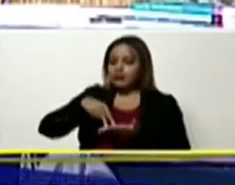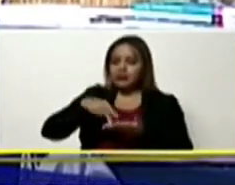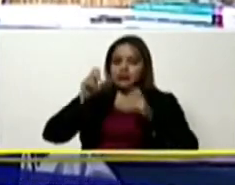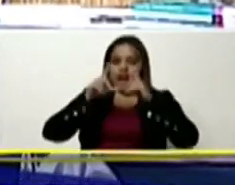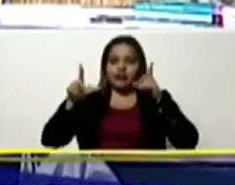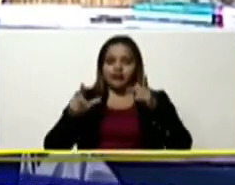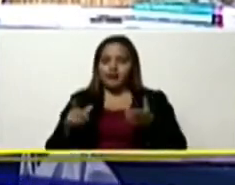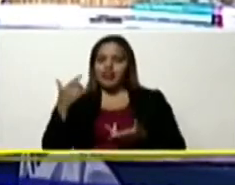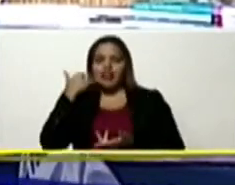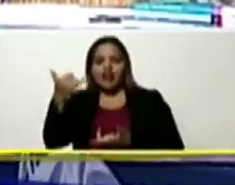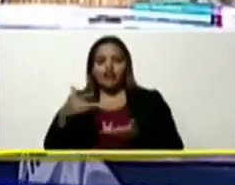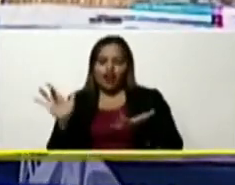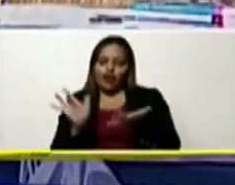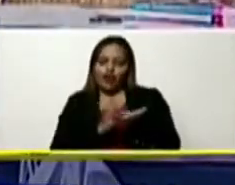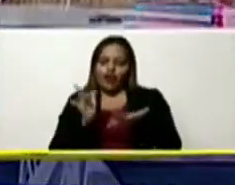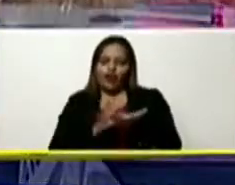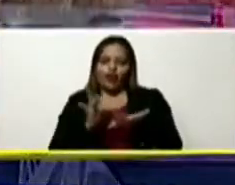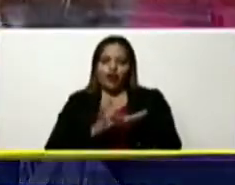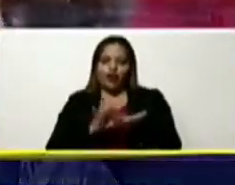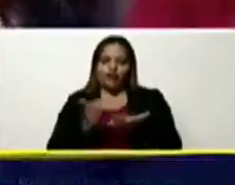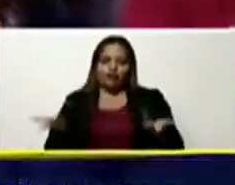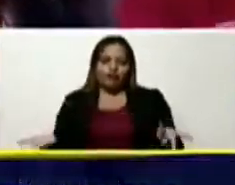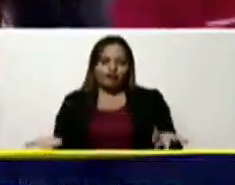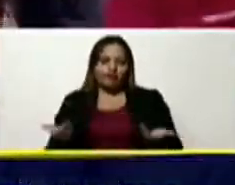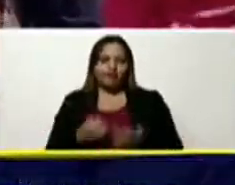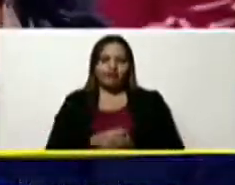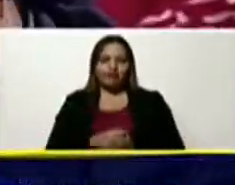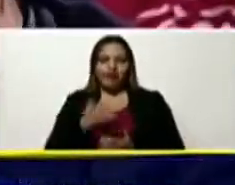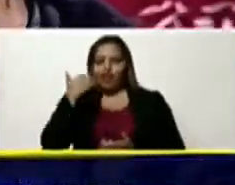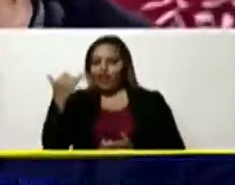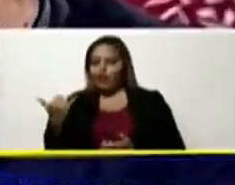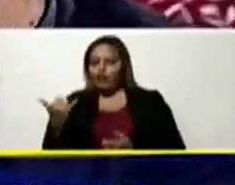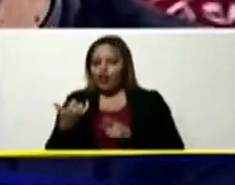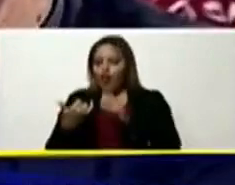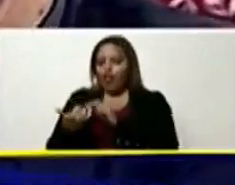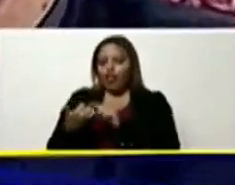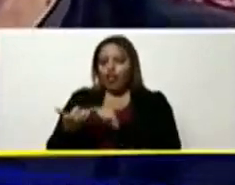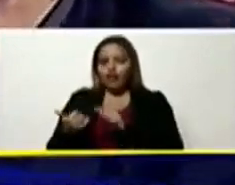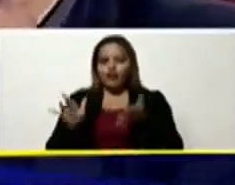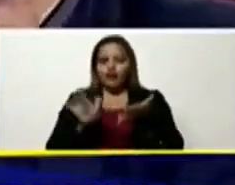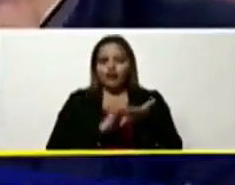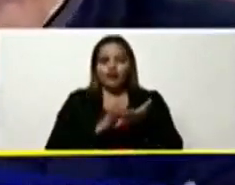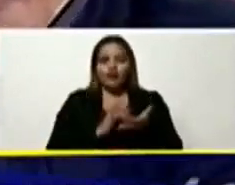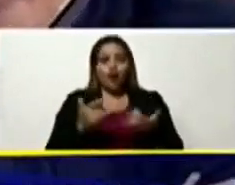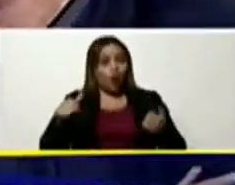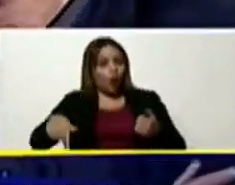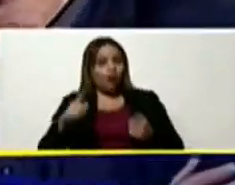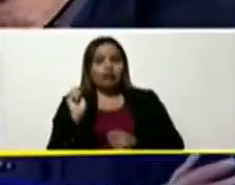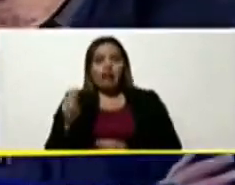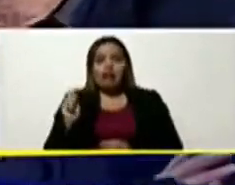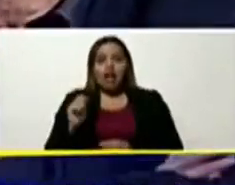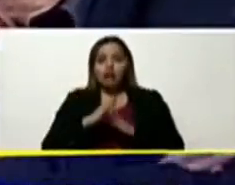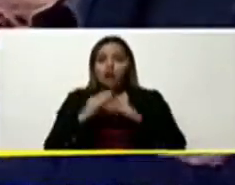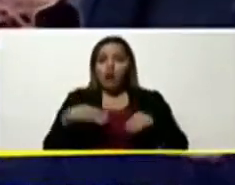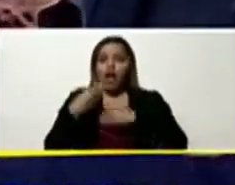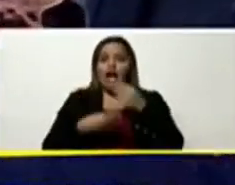el teléfono celular y la tableta en la mano. Y todo, hasta las tareas hoy se hacen por